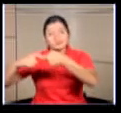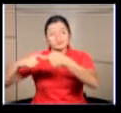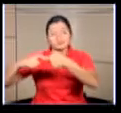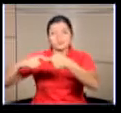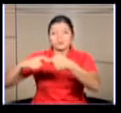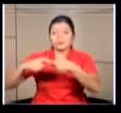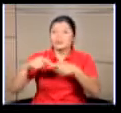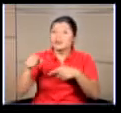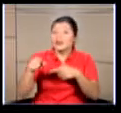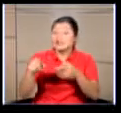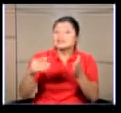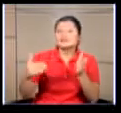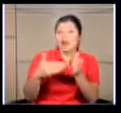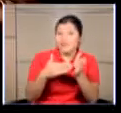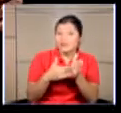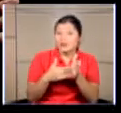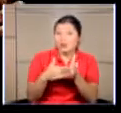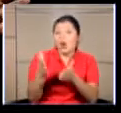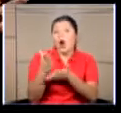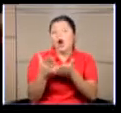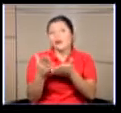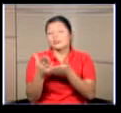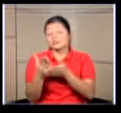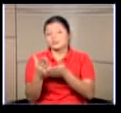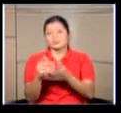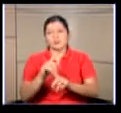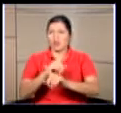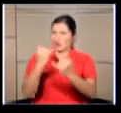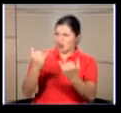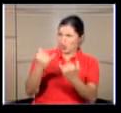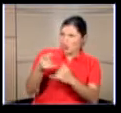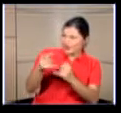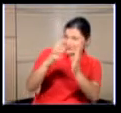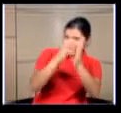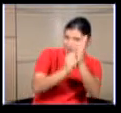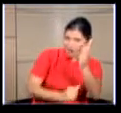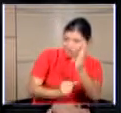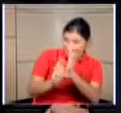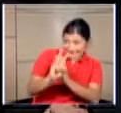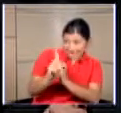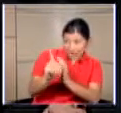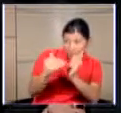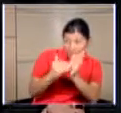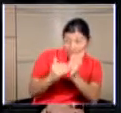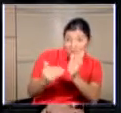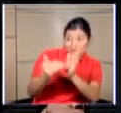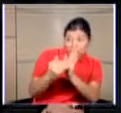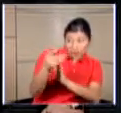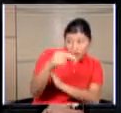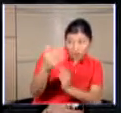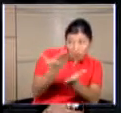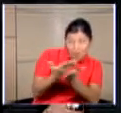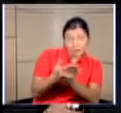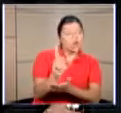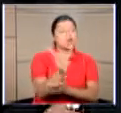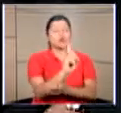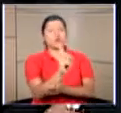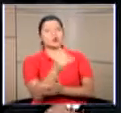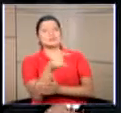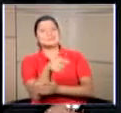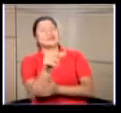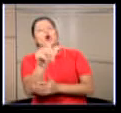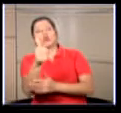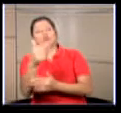impuestos, se les está afectando algo tan sencillo como los viáticos. Ahora, pero ese es el recorte de los 61.000 millones de colones que propuso el No, gobierno. este es el que ya fue aprobado